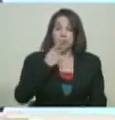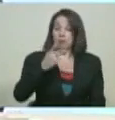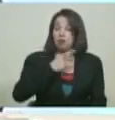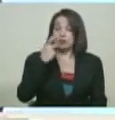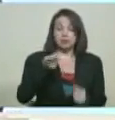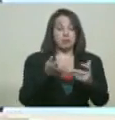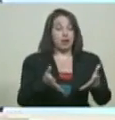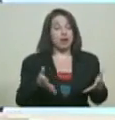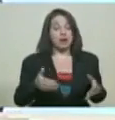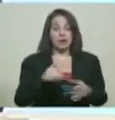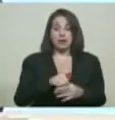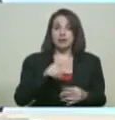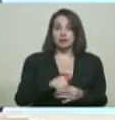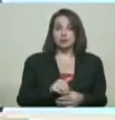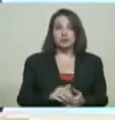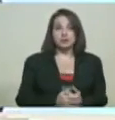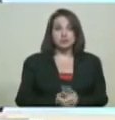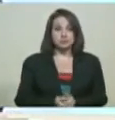elecciones